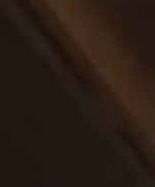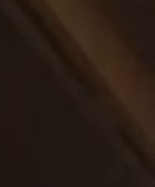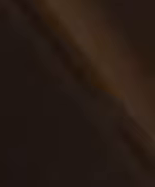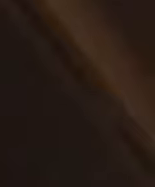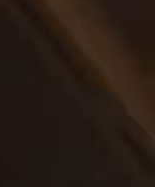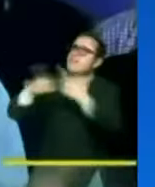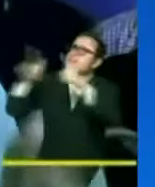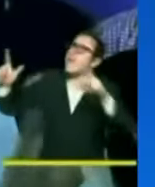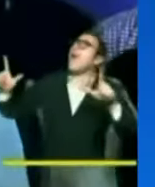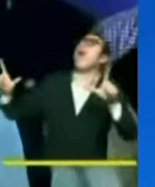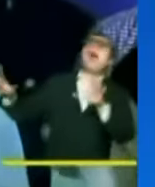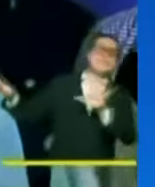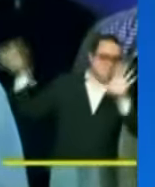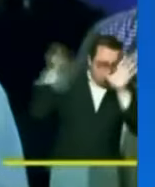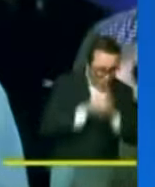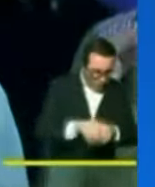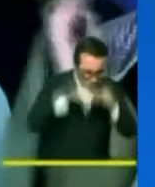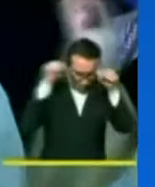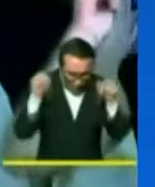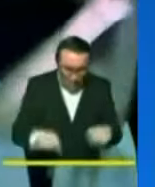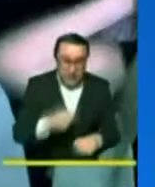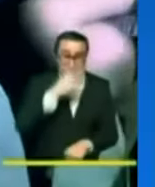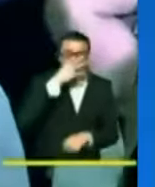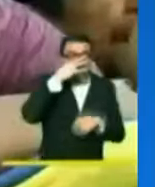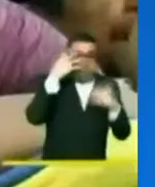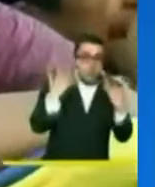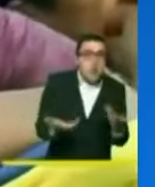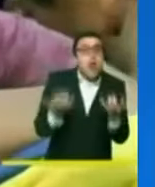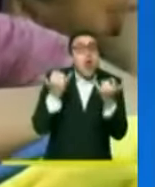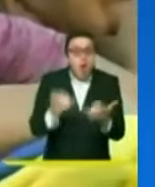a caer repito en ese